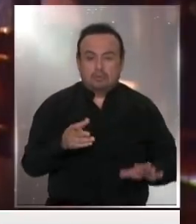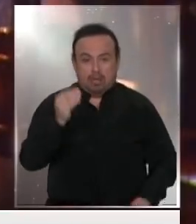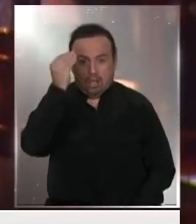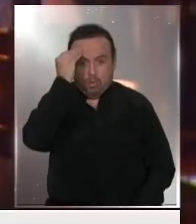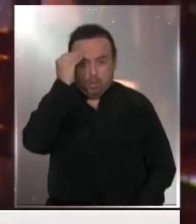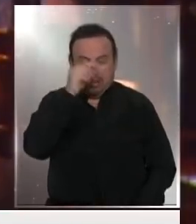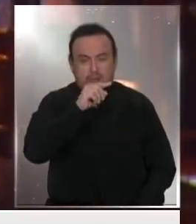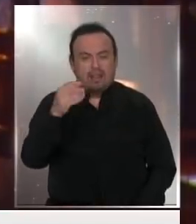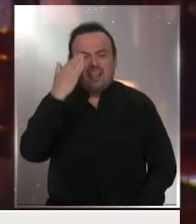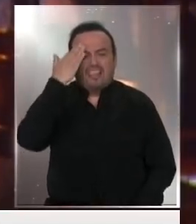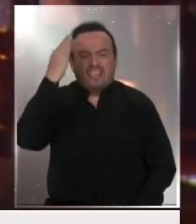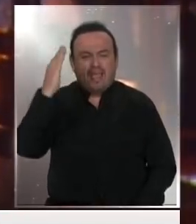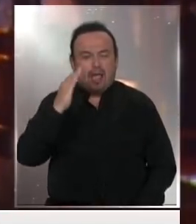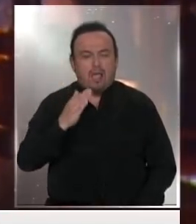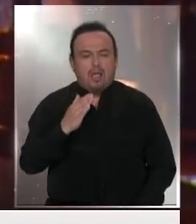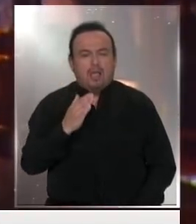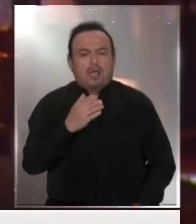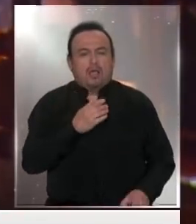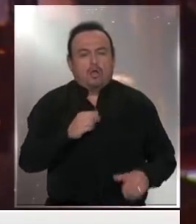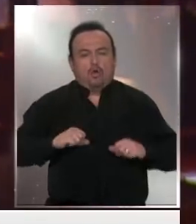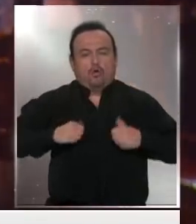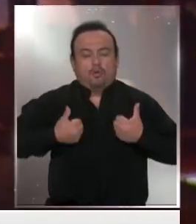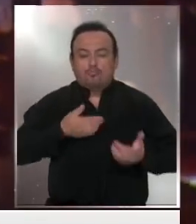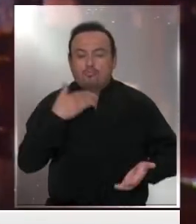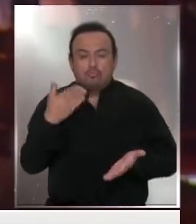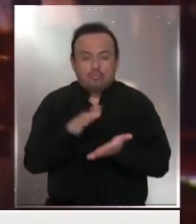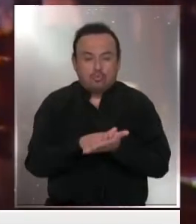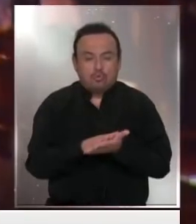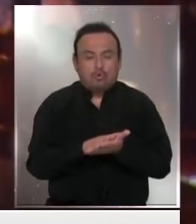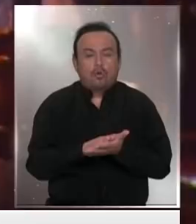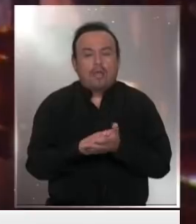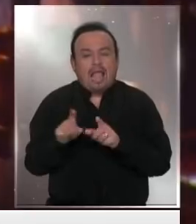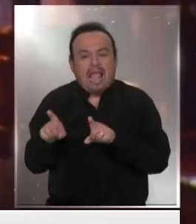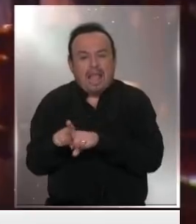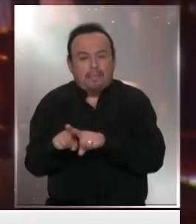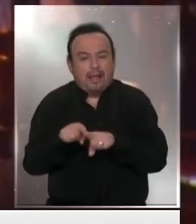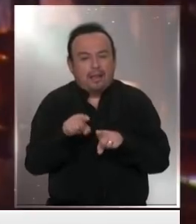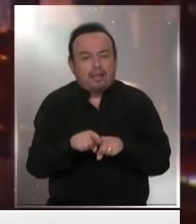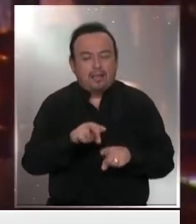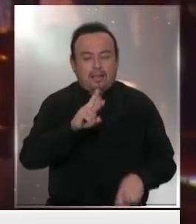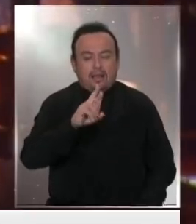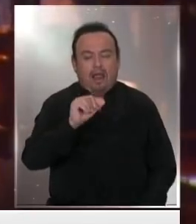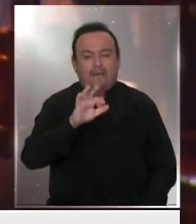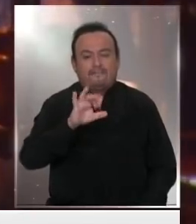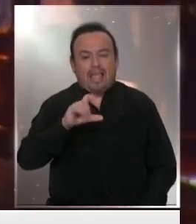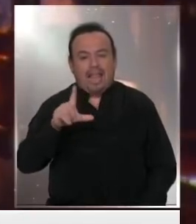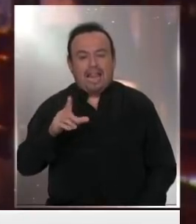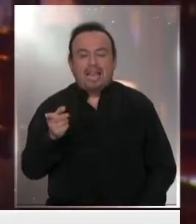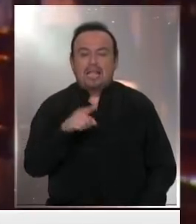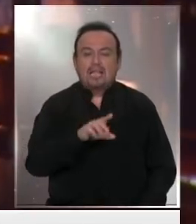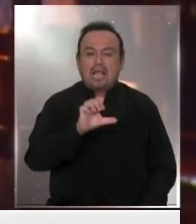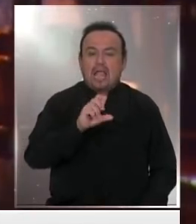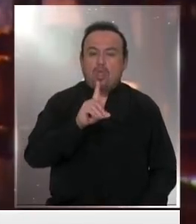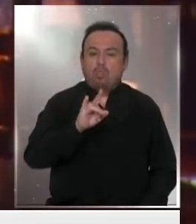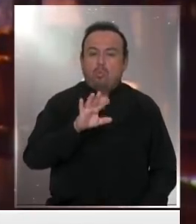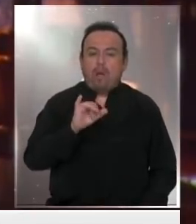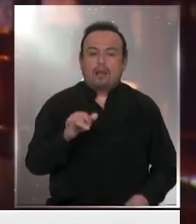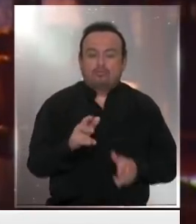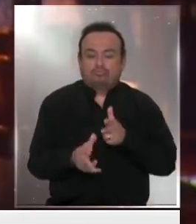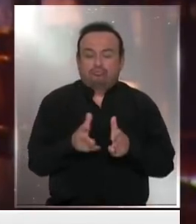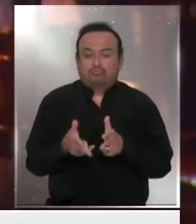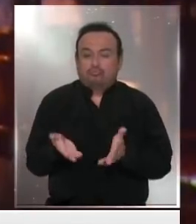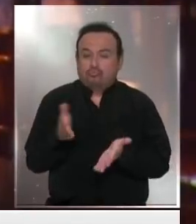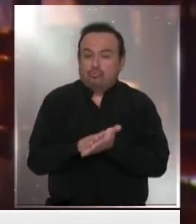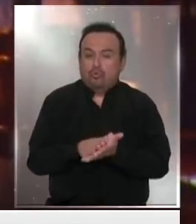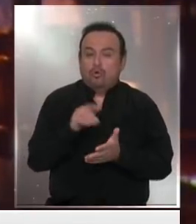el día del joven combatiente, la muerte de los jóvenes hermanos Rafael y Eduardo Vergara Toledo en la comuna de Estación Central,